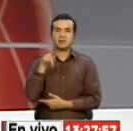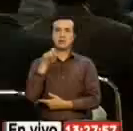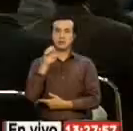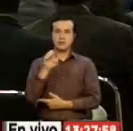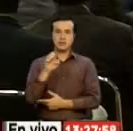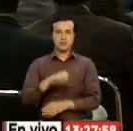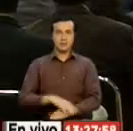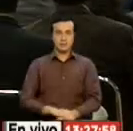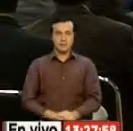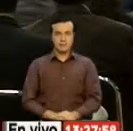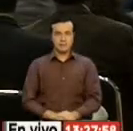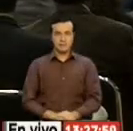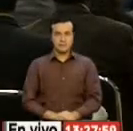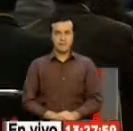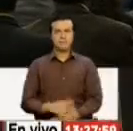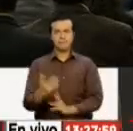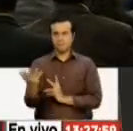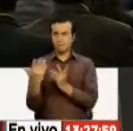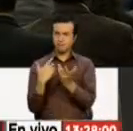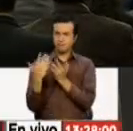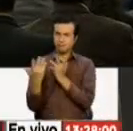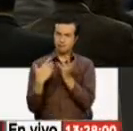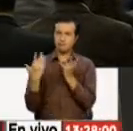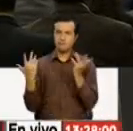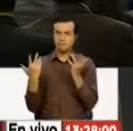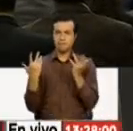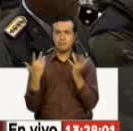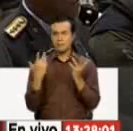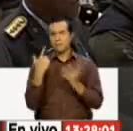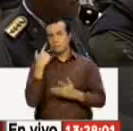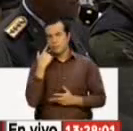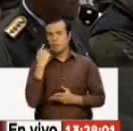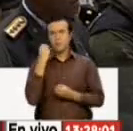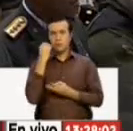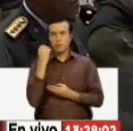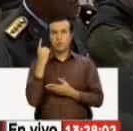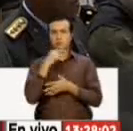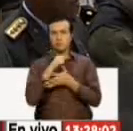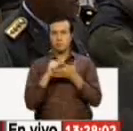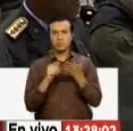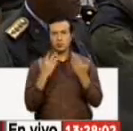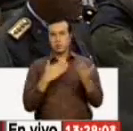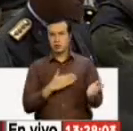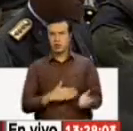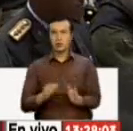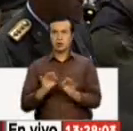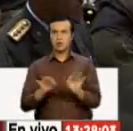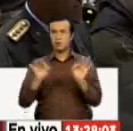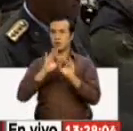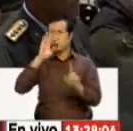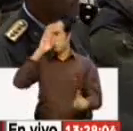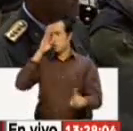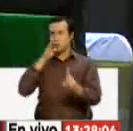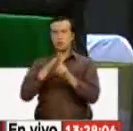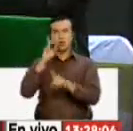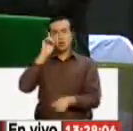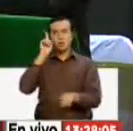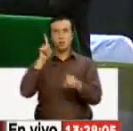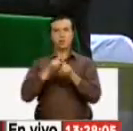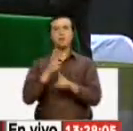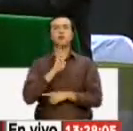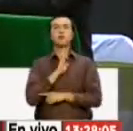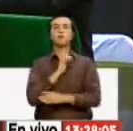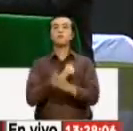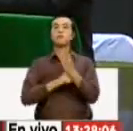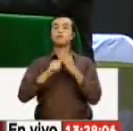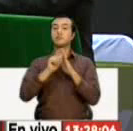Ya tenemos registrado. El intercambio de información, así como el entrenamiento y formación del talento humano, son los principales objetivos del acuerdo técnico suscrito por el